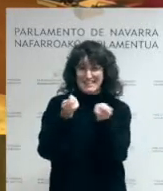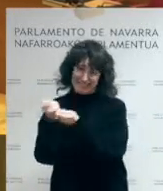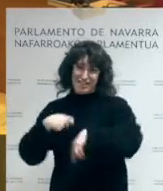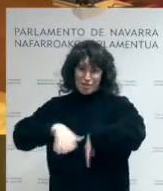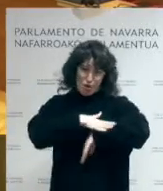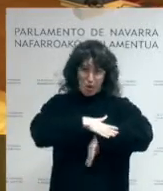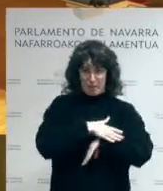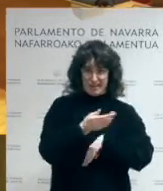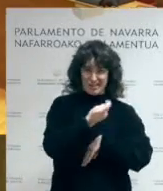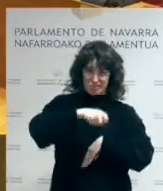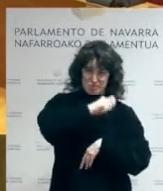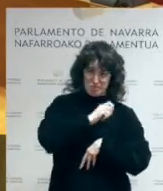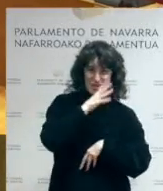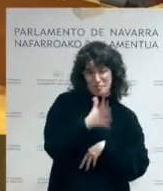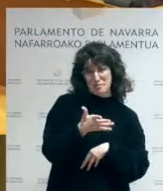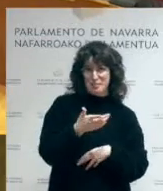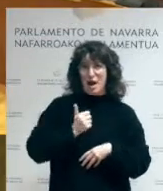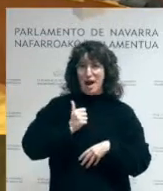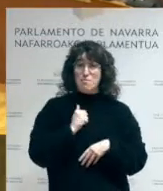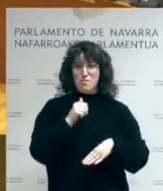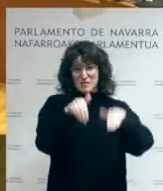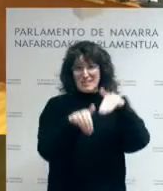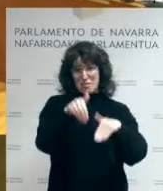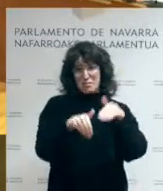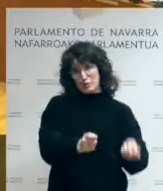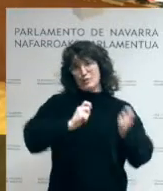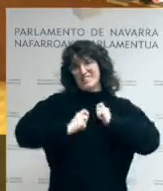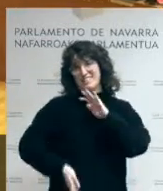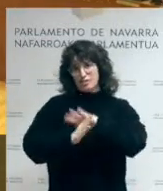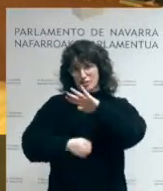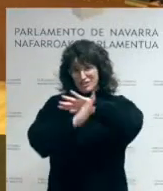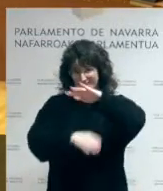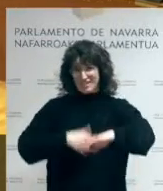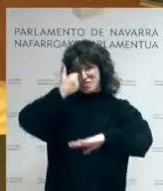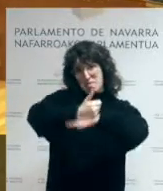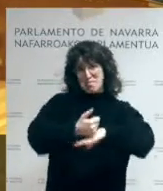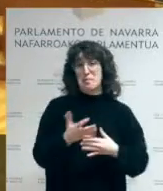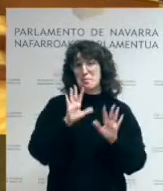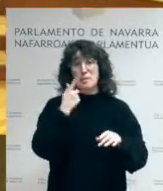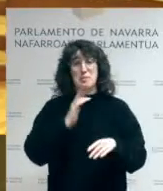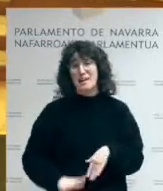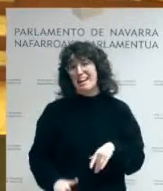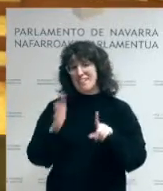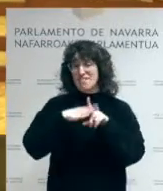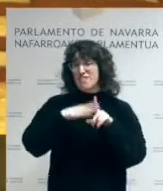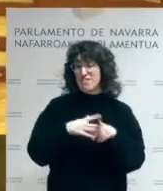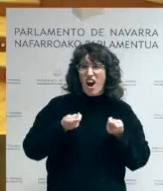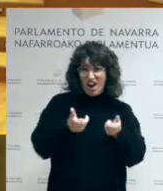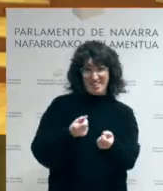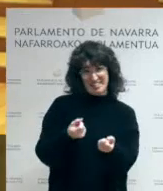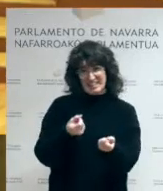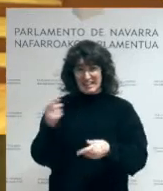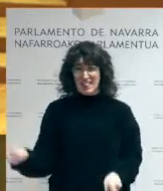los votos que necesitaba para lograr permanecer en el cargo, sin que parezca importarle la factura. Y ustedes se han sumado a la fiesta